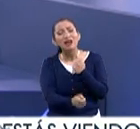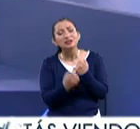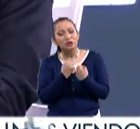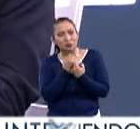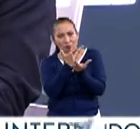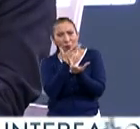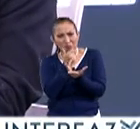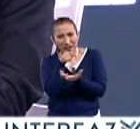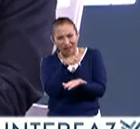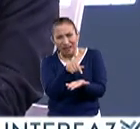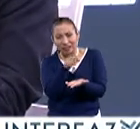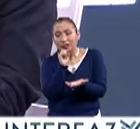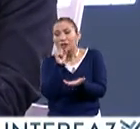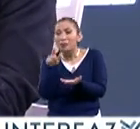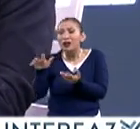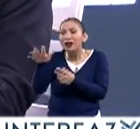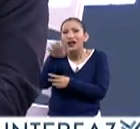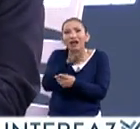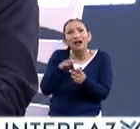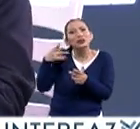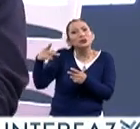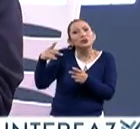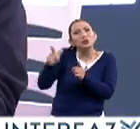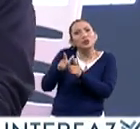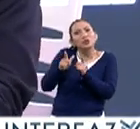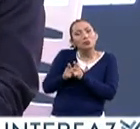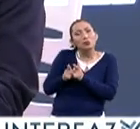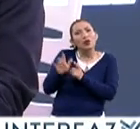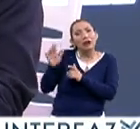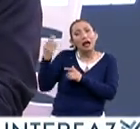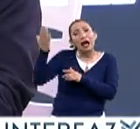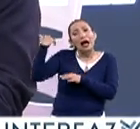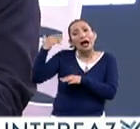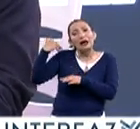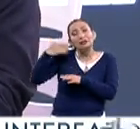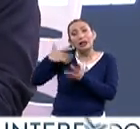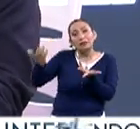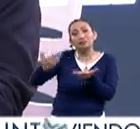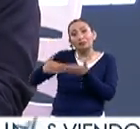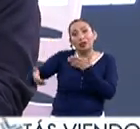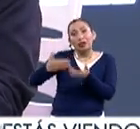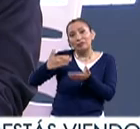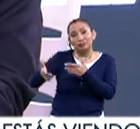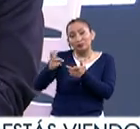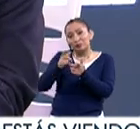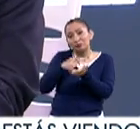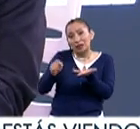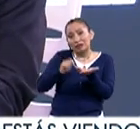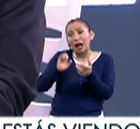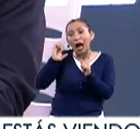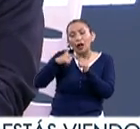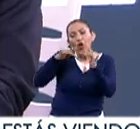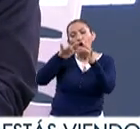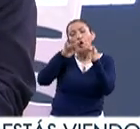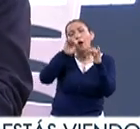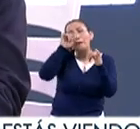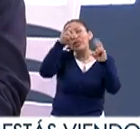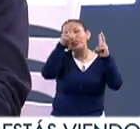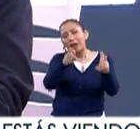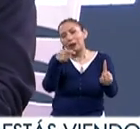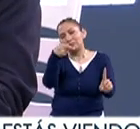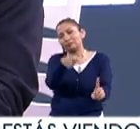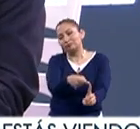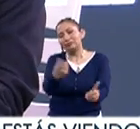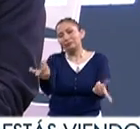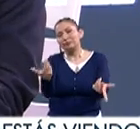poeta, sino parte del entorno de ese grupo importante que fue el grupo de contemporáneos. Sí. Todos ellos tenían alguna conexión con este tema, que